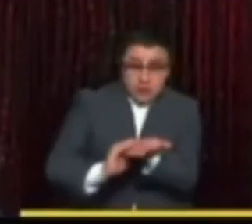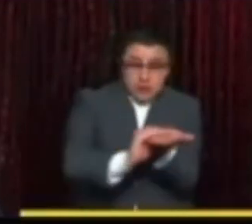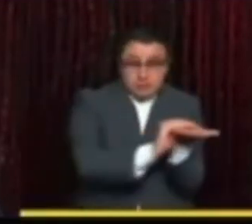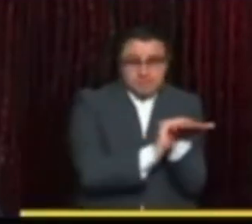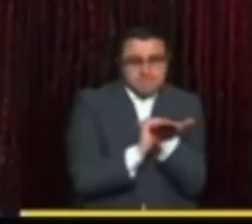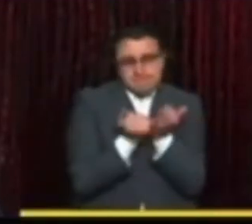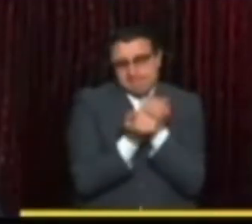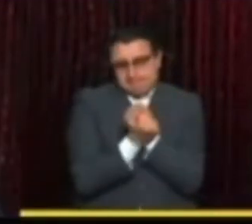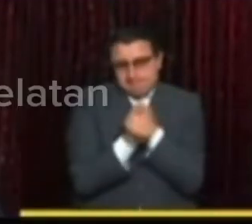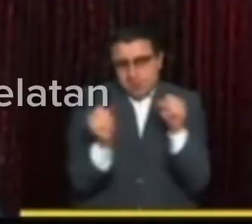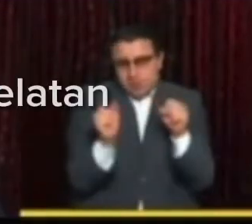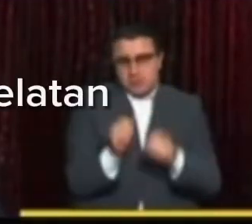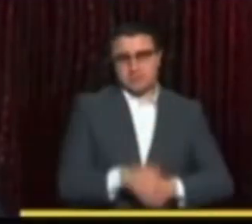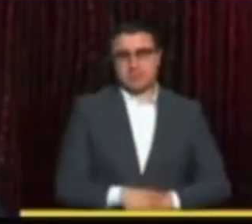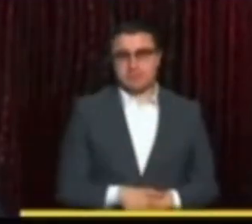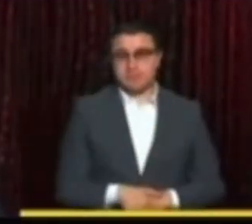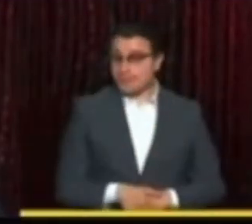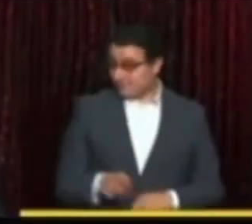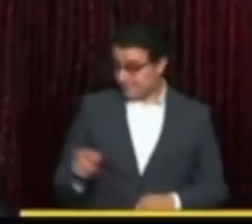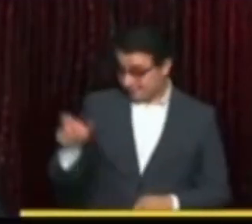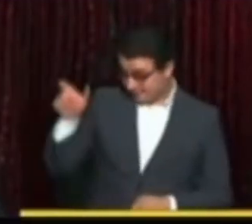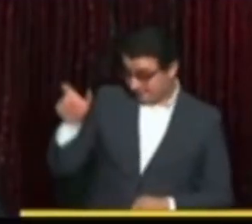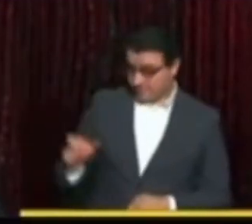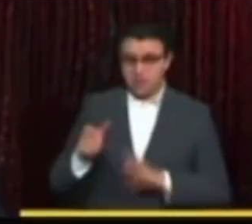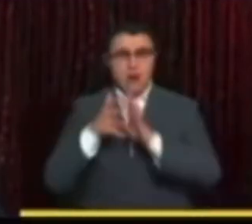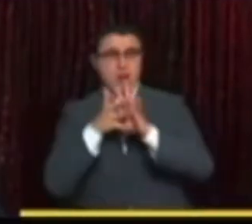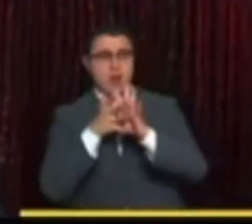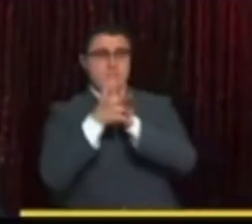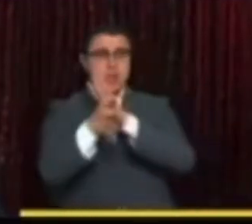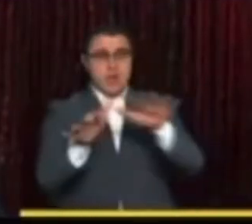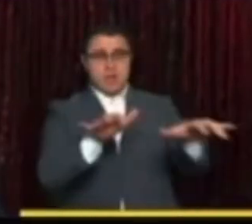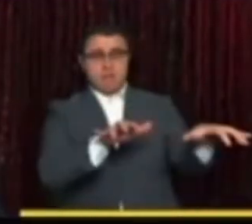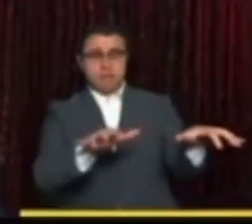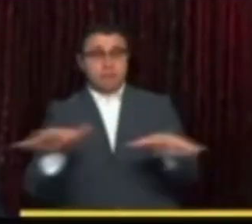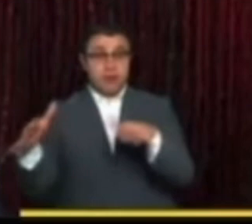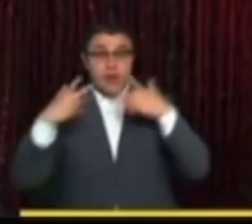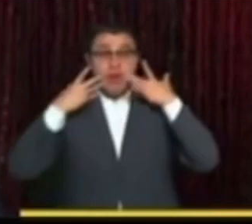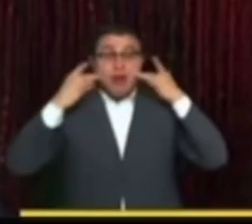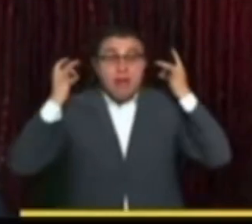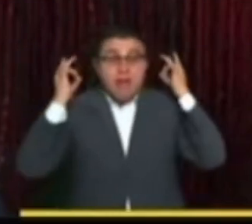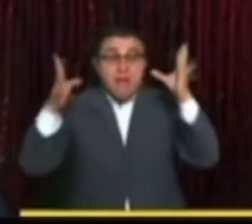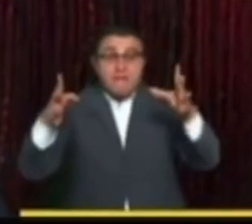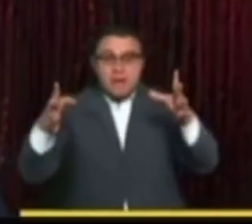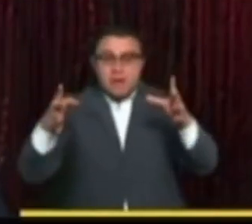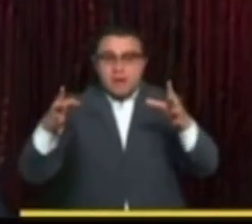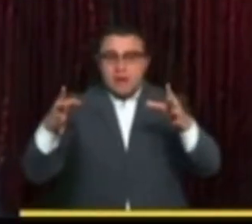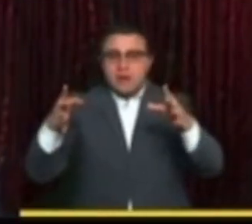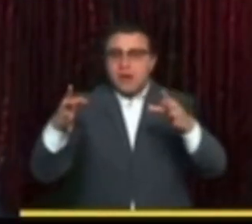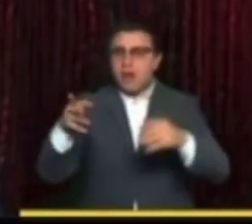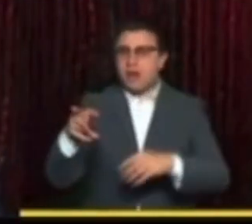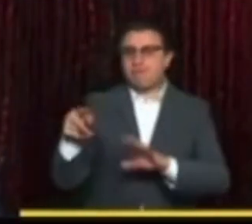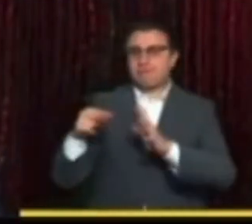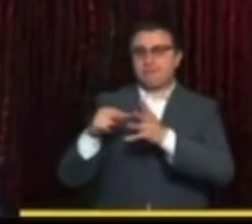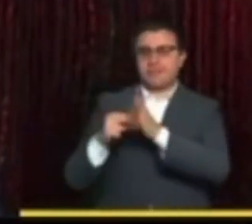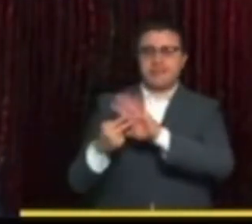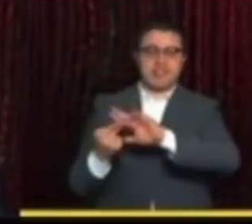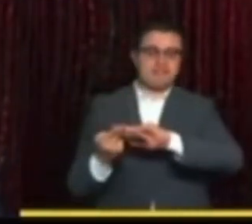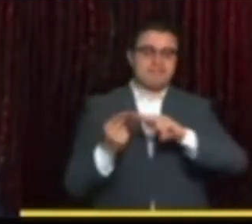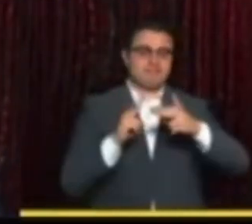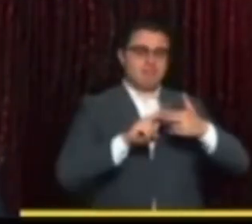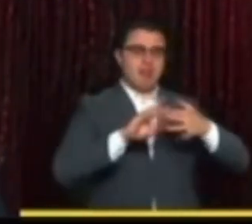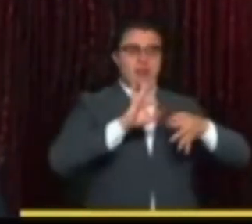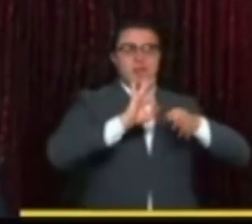gravedad de hechos como los que allí se relatan se cometan, pues tiene que haber impunidad. Tiene que